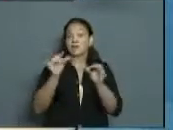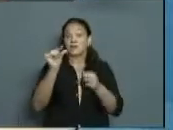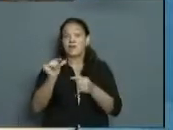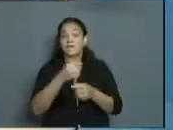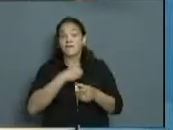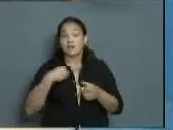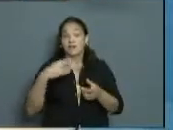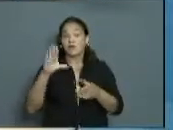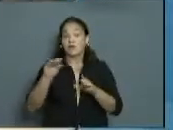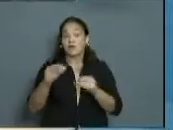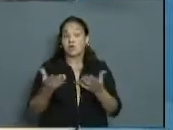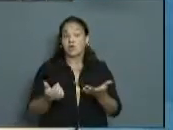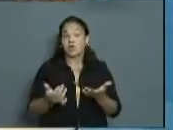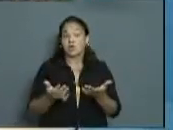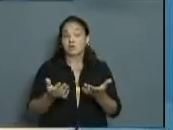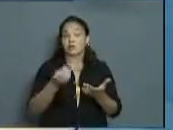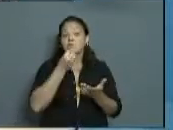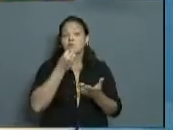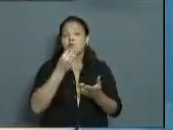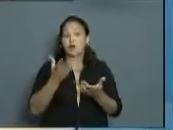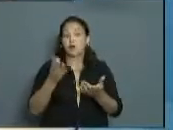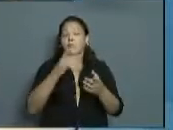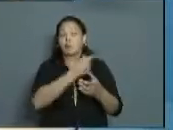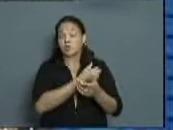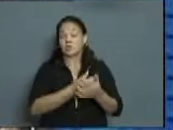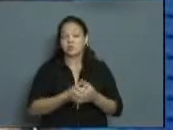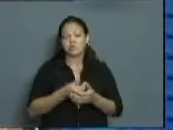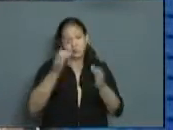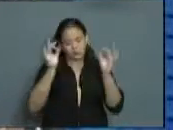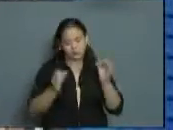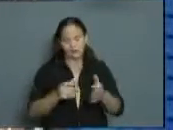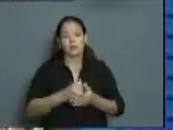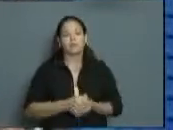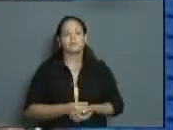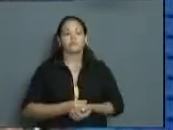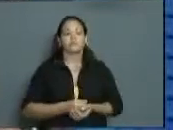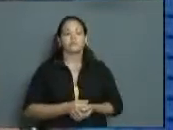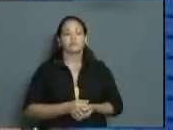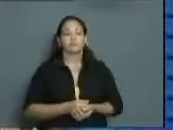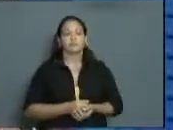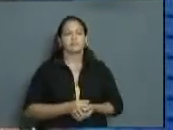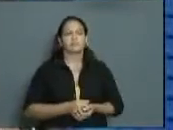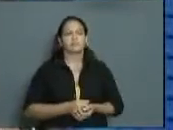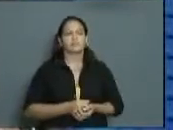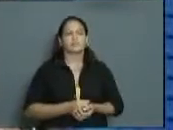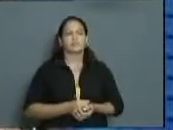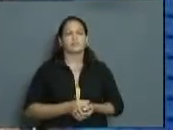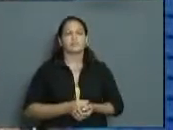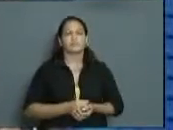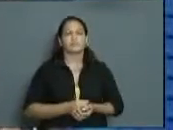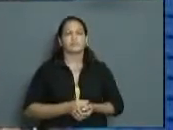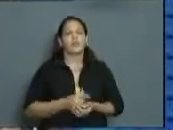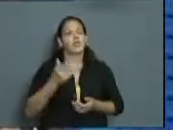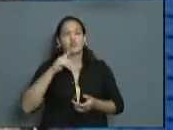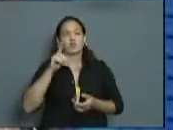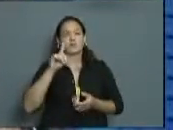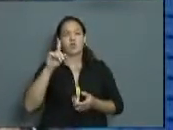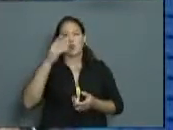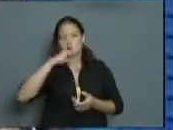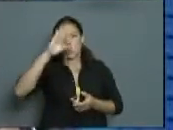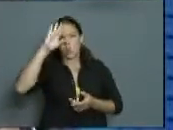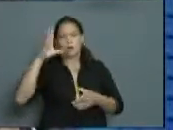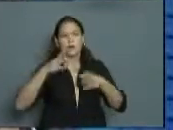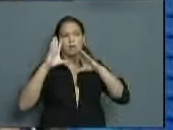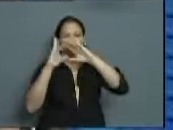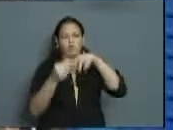usted ya no tenga síntomas de la enfermedad puede vacunarse, ¿es cierto? Eso es cierto. Eso es cierto, y eso no es una definición cubana, es una definición de la